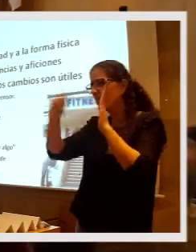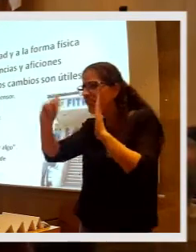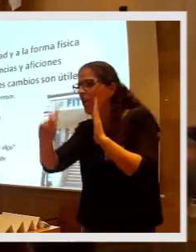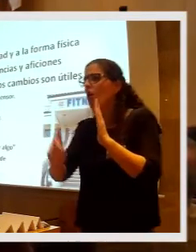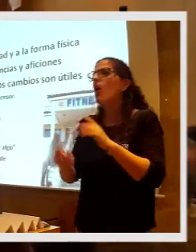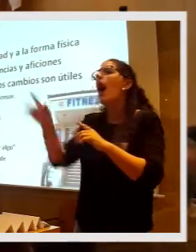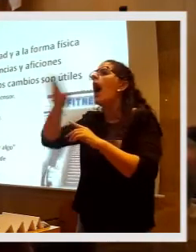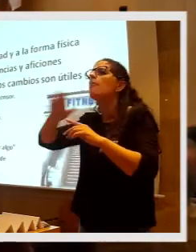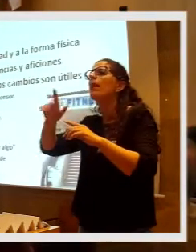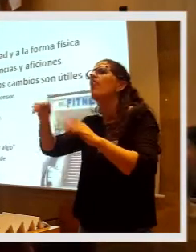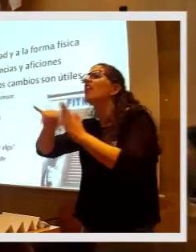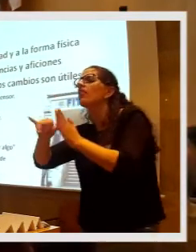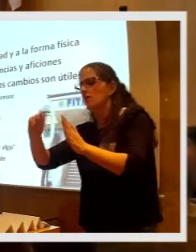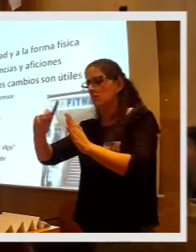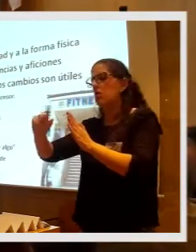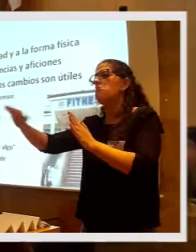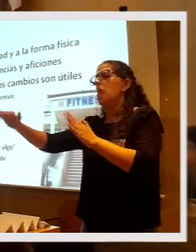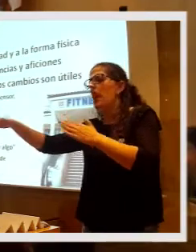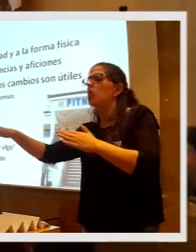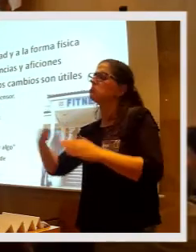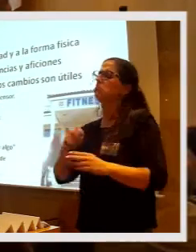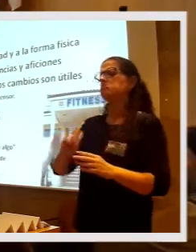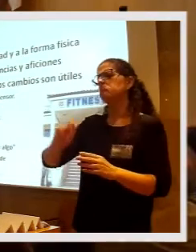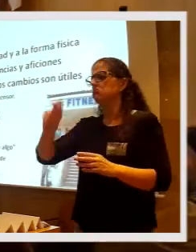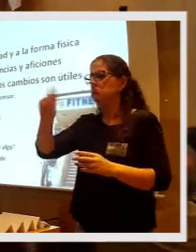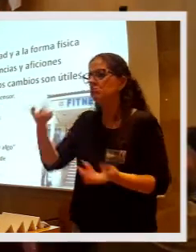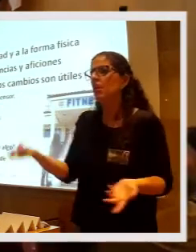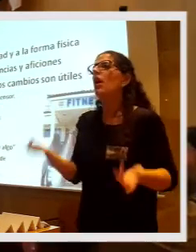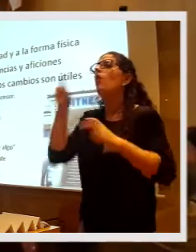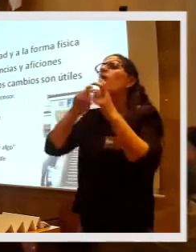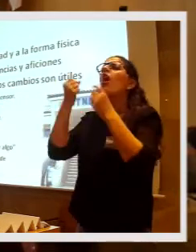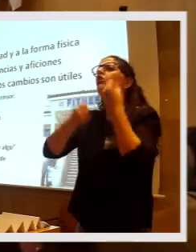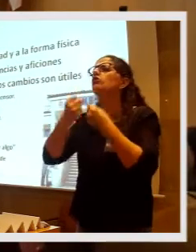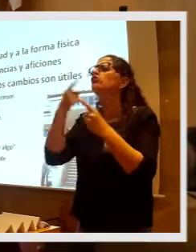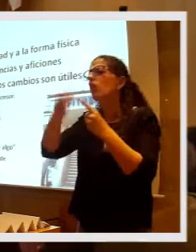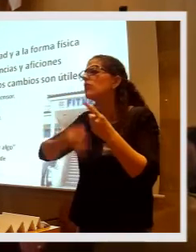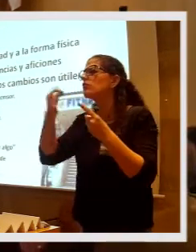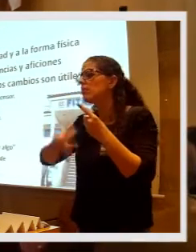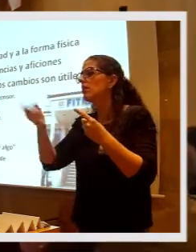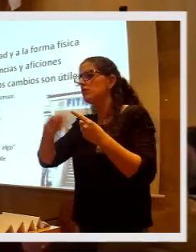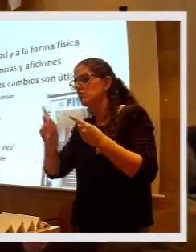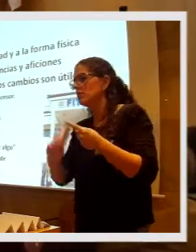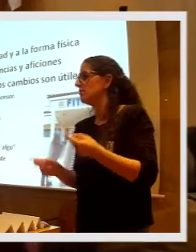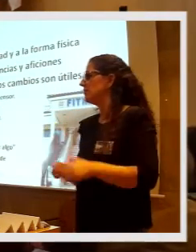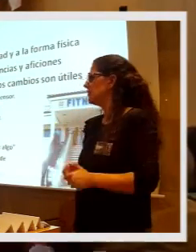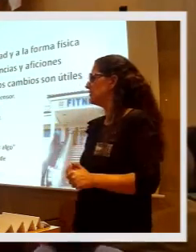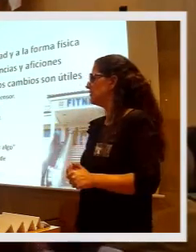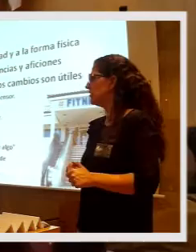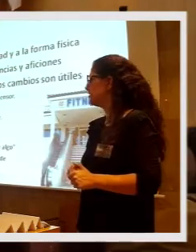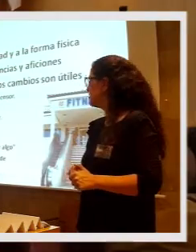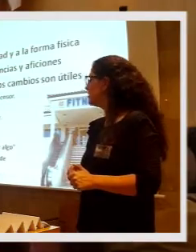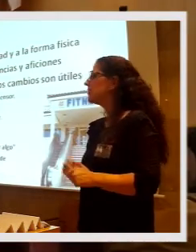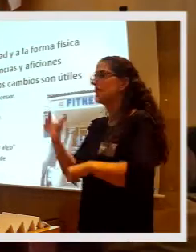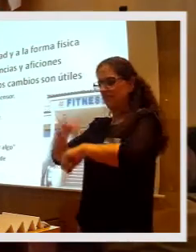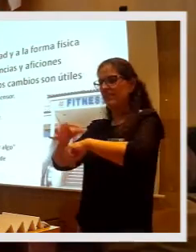poquito más lejos, andar todos los días. Está aquí mi amigo el doctor García Criado, que anda muchísimo, y utilizar el podómetro cada vez más para saber los pasos